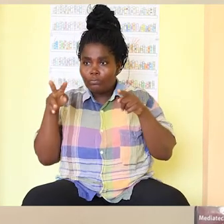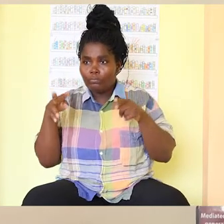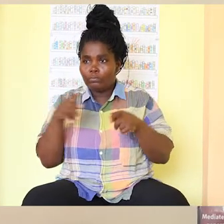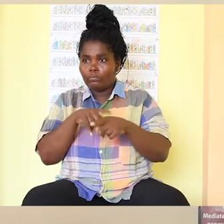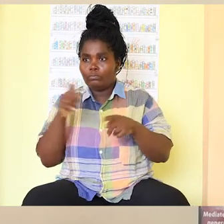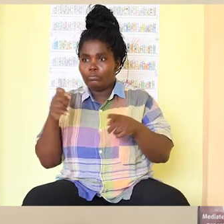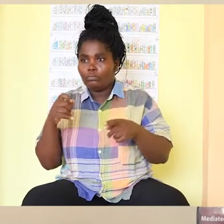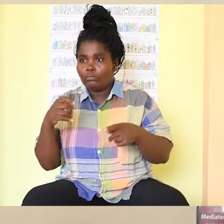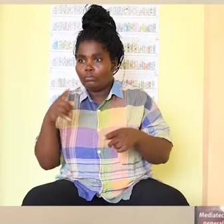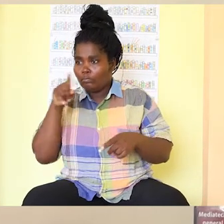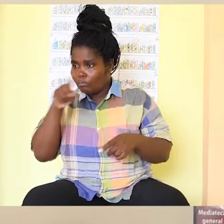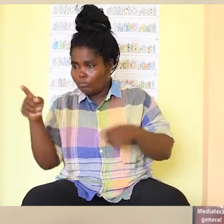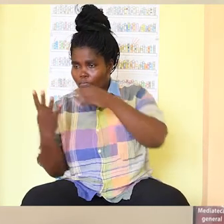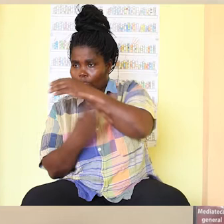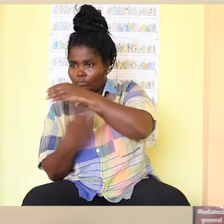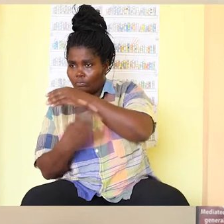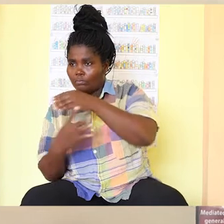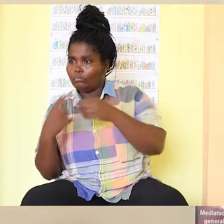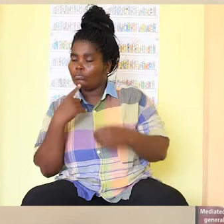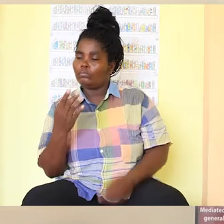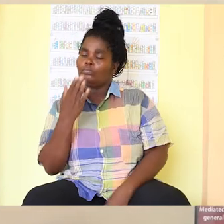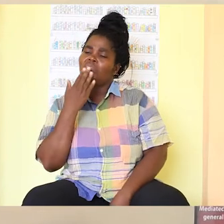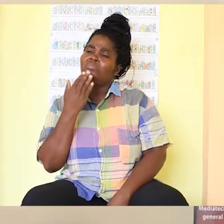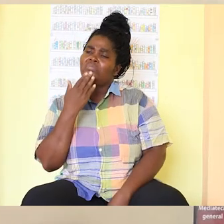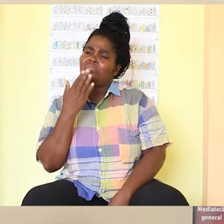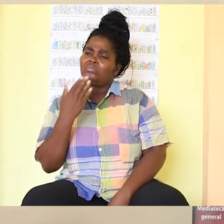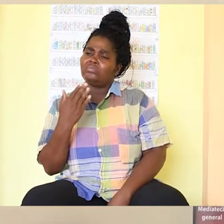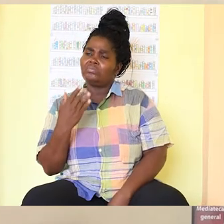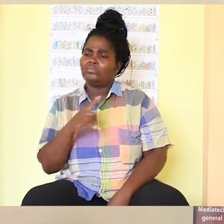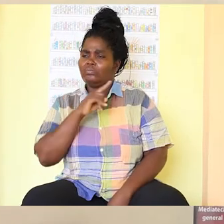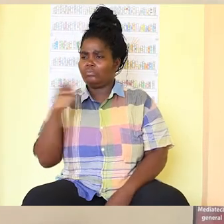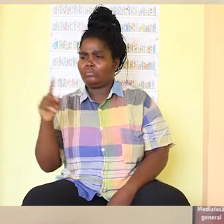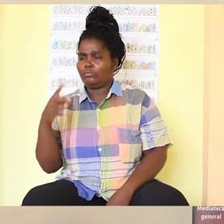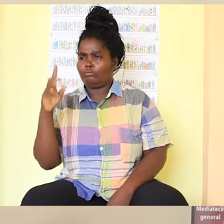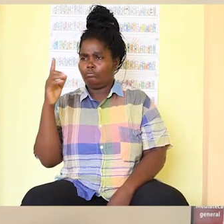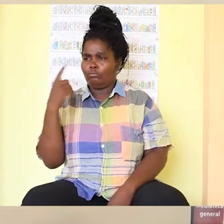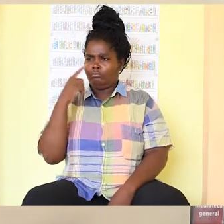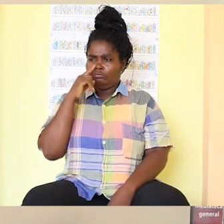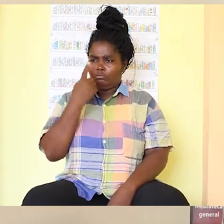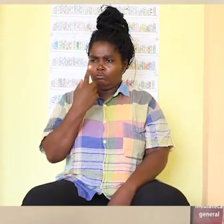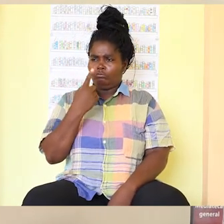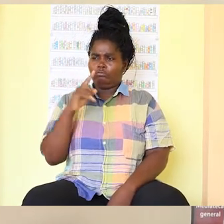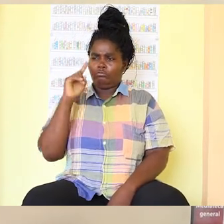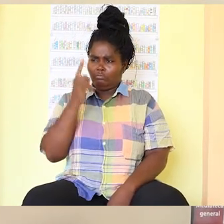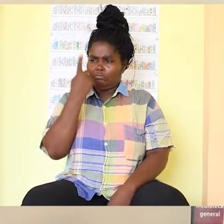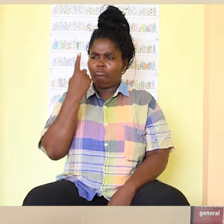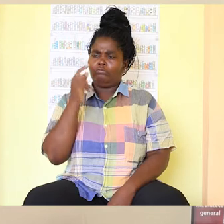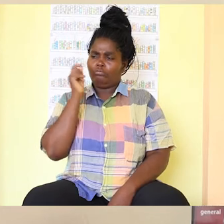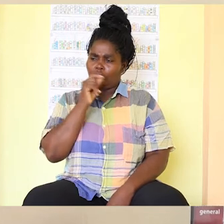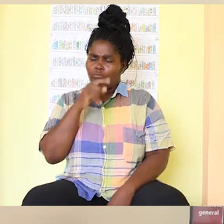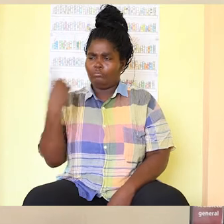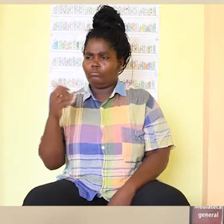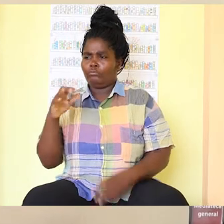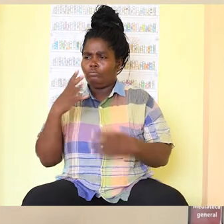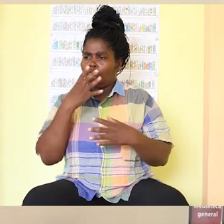pero aquella hierba parecía tan rica que decidieron engañar al ogro. Y